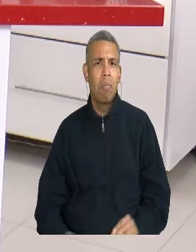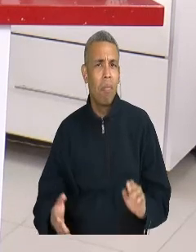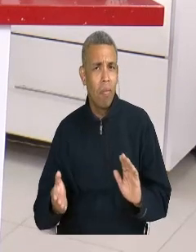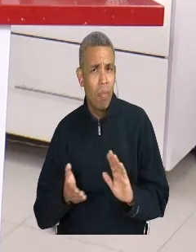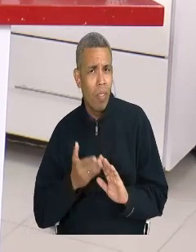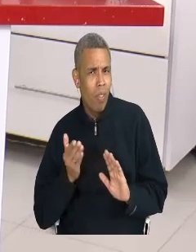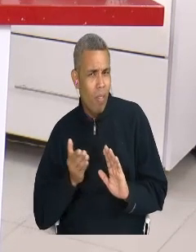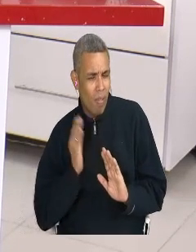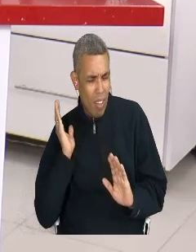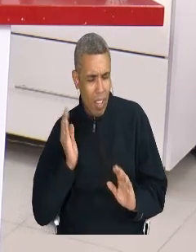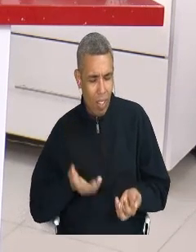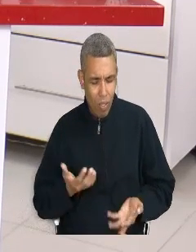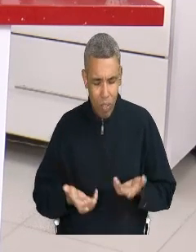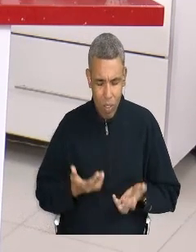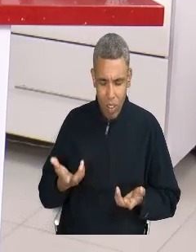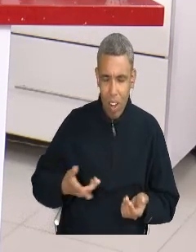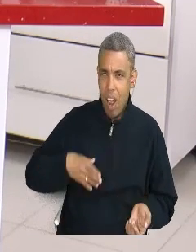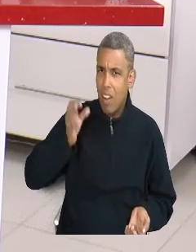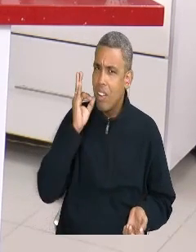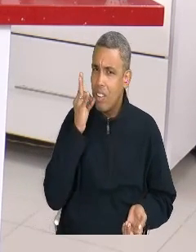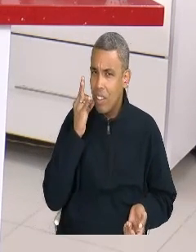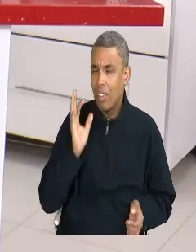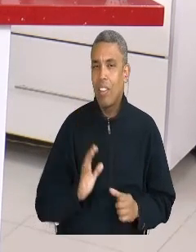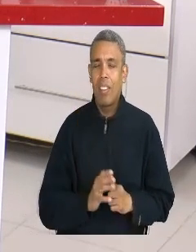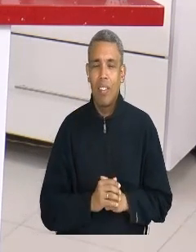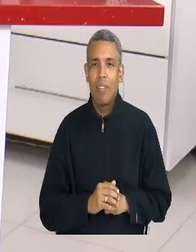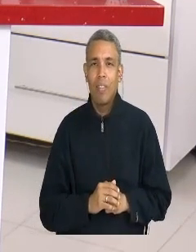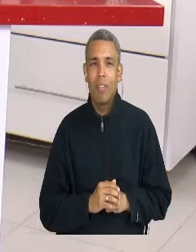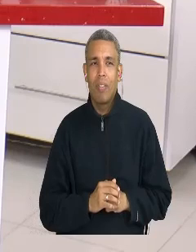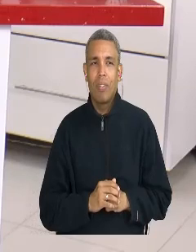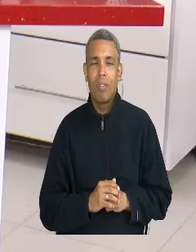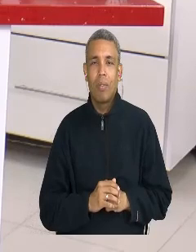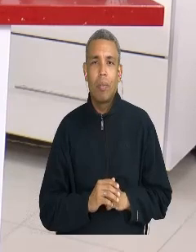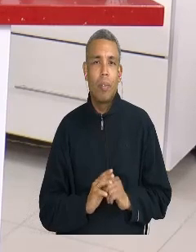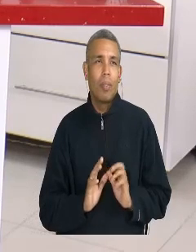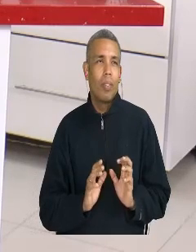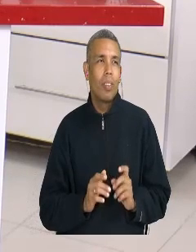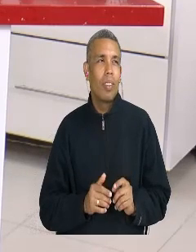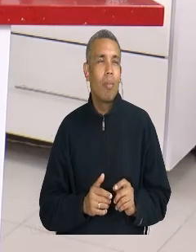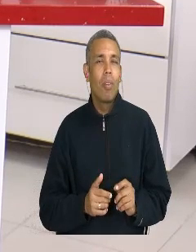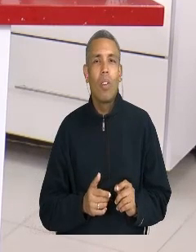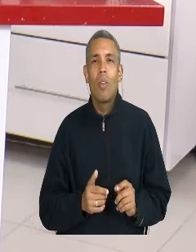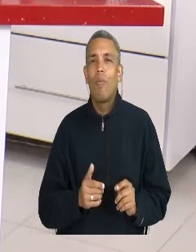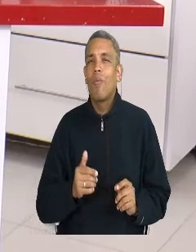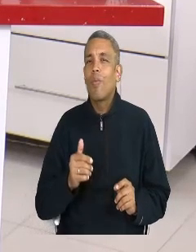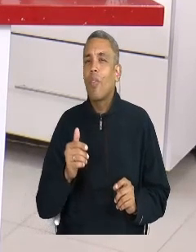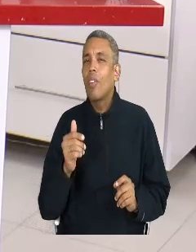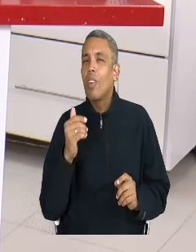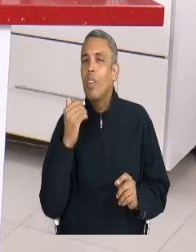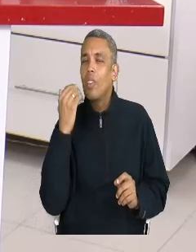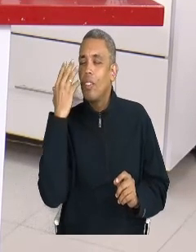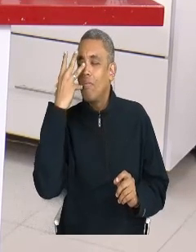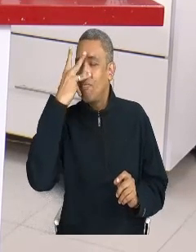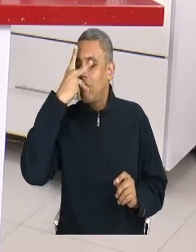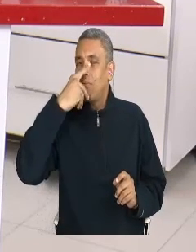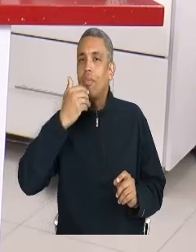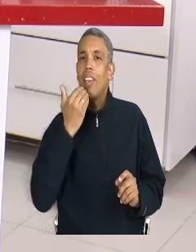ricas, también la idea es que es un arte, ¿no? Un arte. La idea es presentarla muy